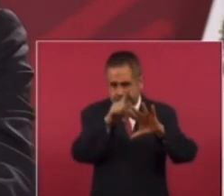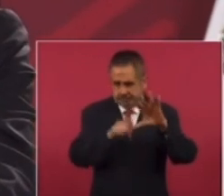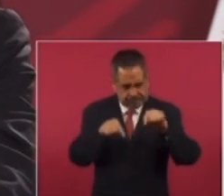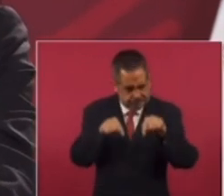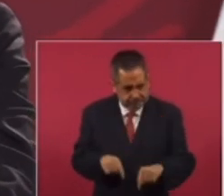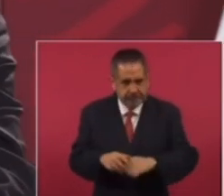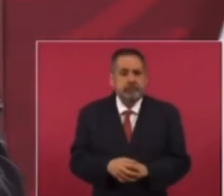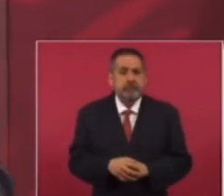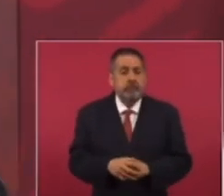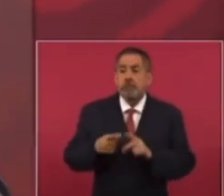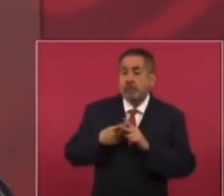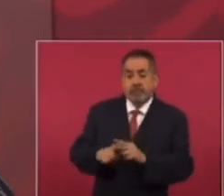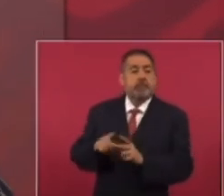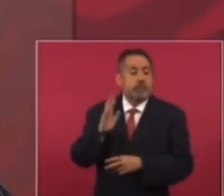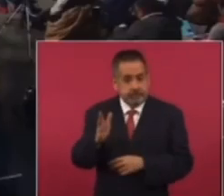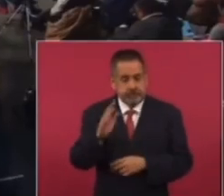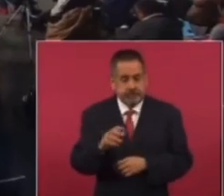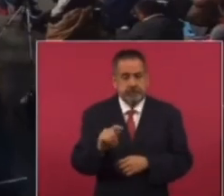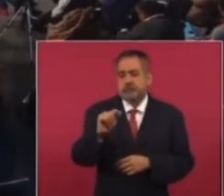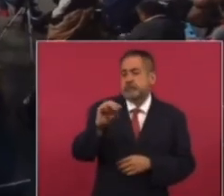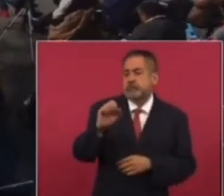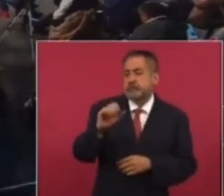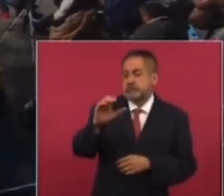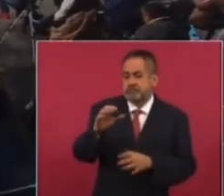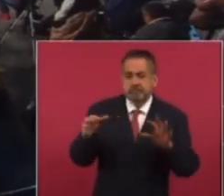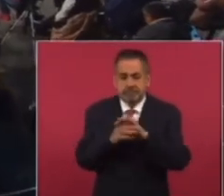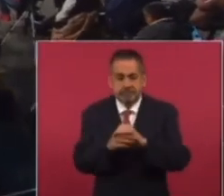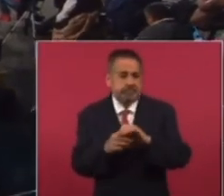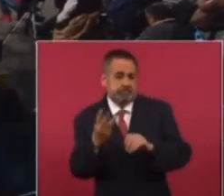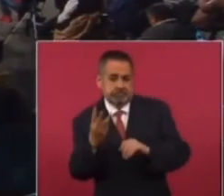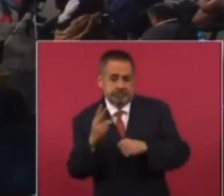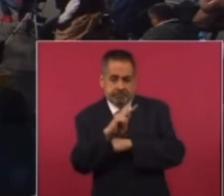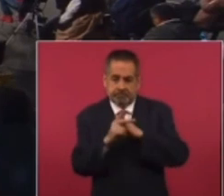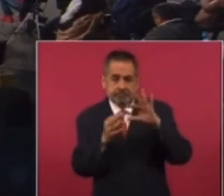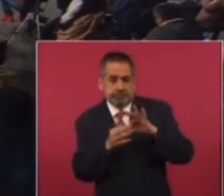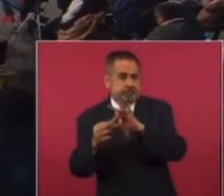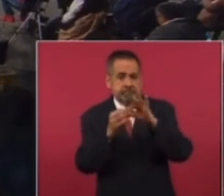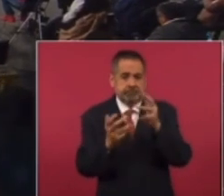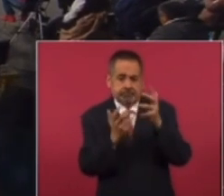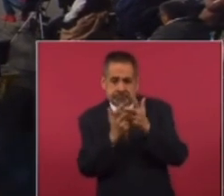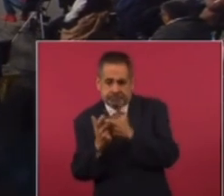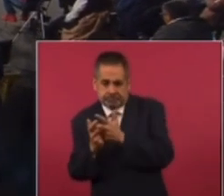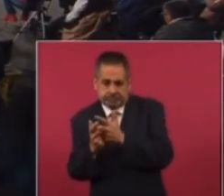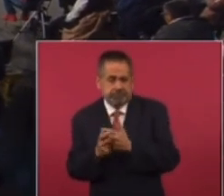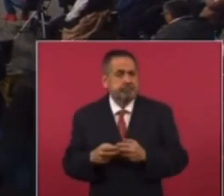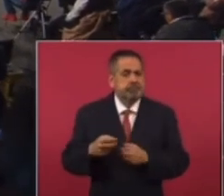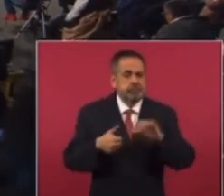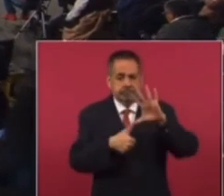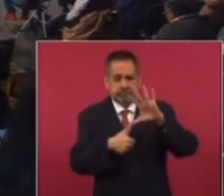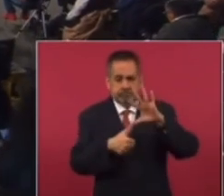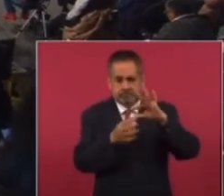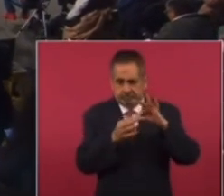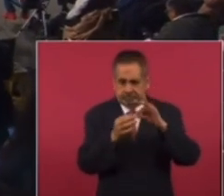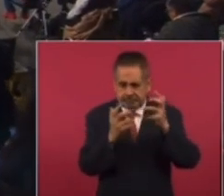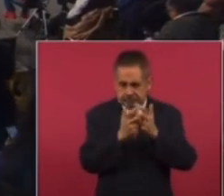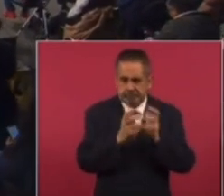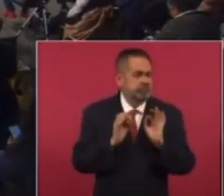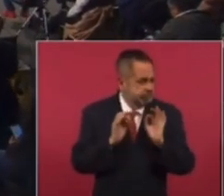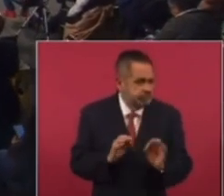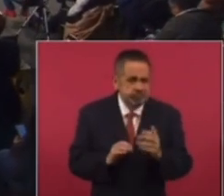con tal de ganar votos y simpatías de la gente este güey Es capaz de arrastrarse hasta el suelo